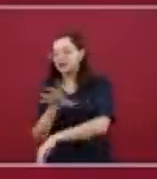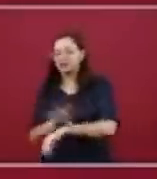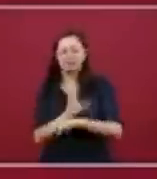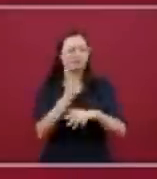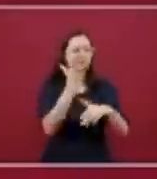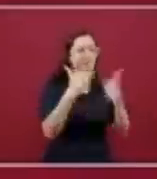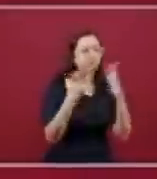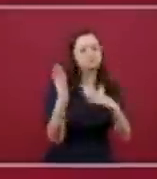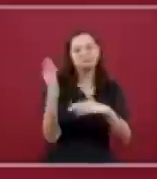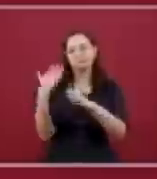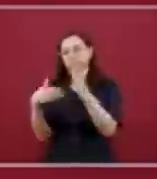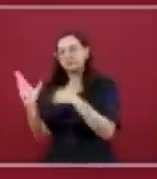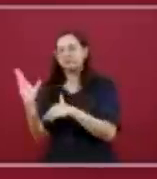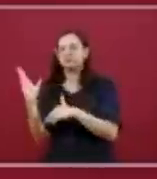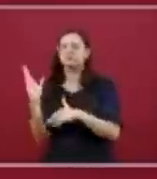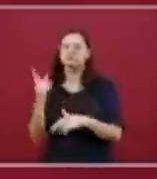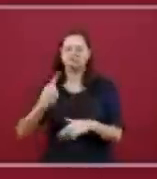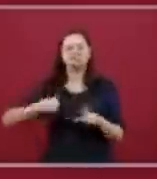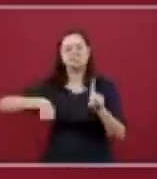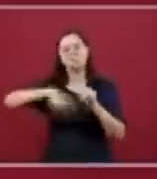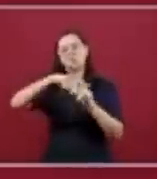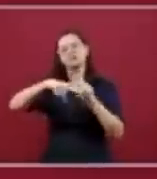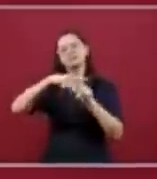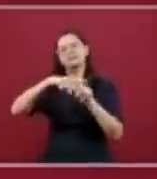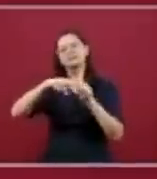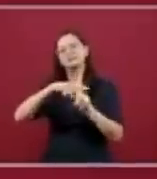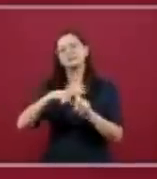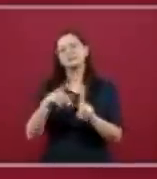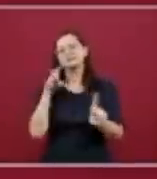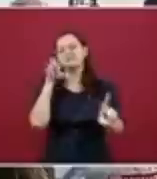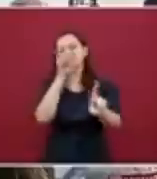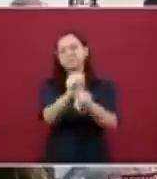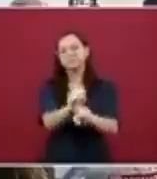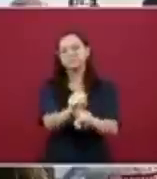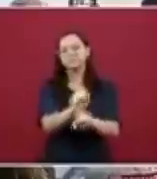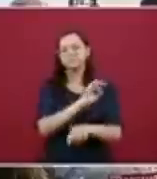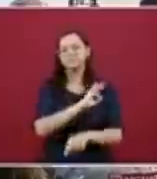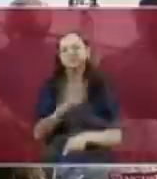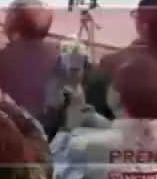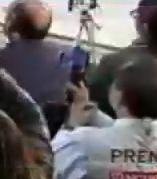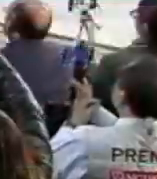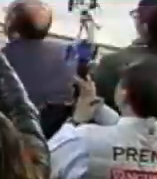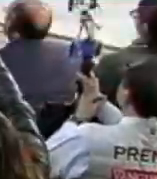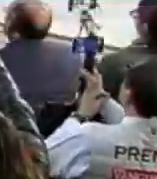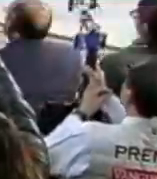estamos optimistas que lo vamos a lograr.